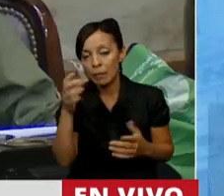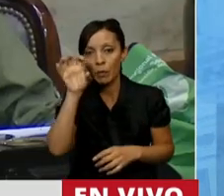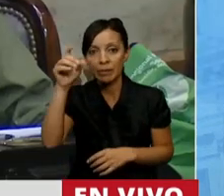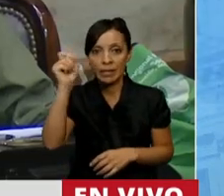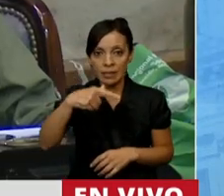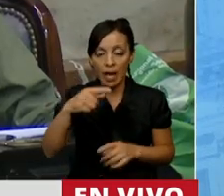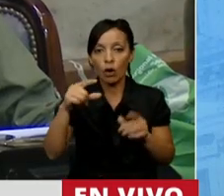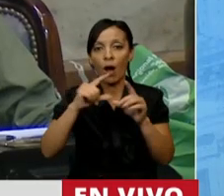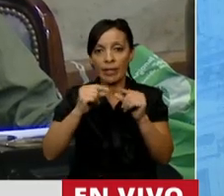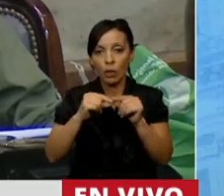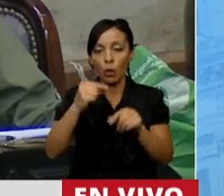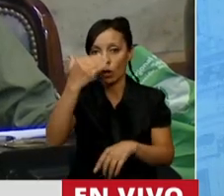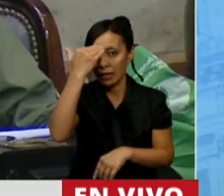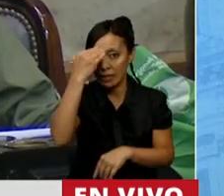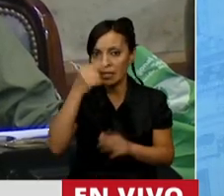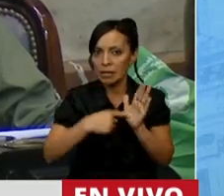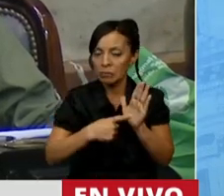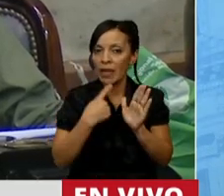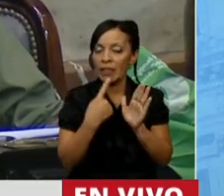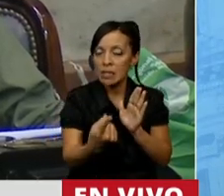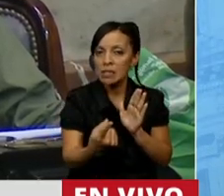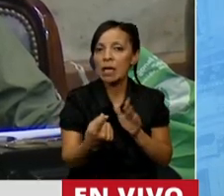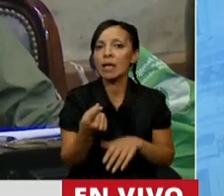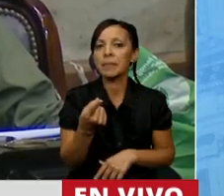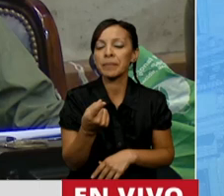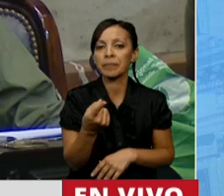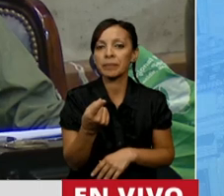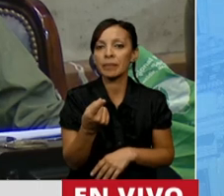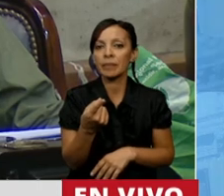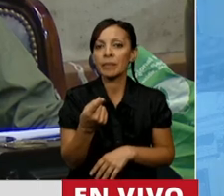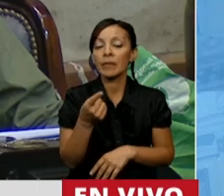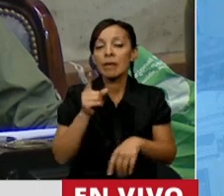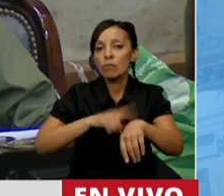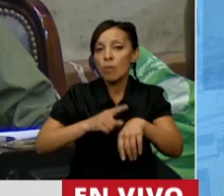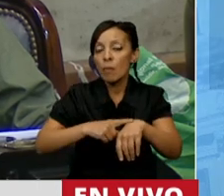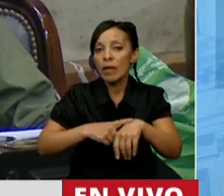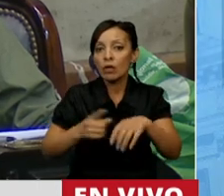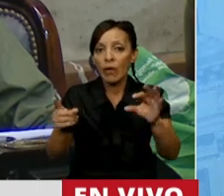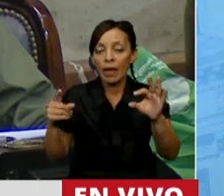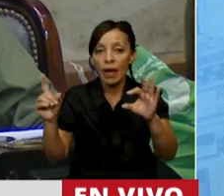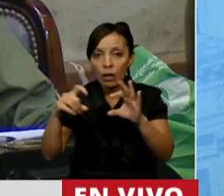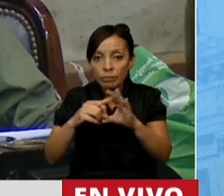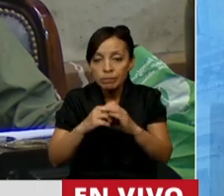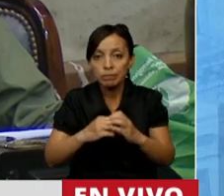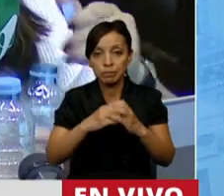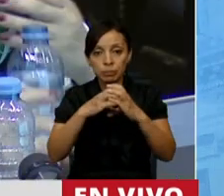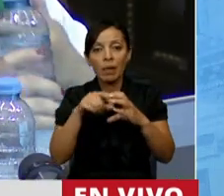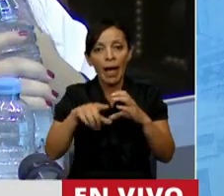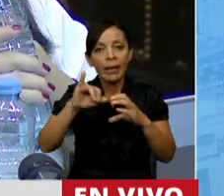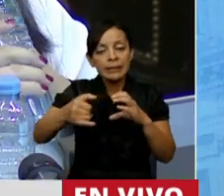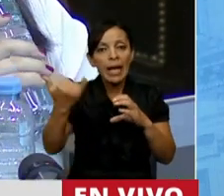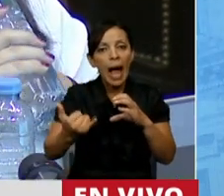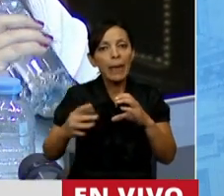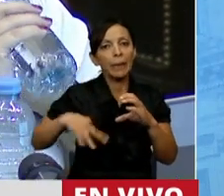en su artículo 15, establece, ¿no es cierto?, que la concepción es el origen de la vida. El aborto